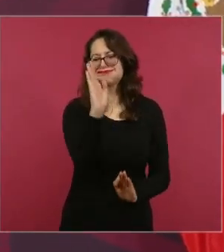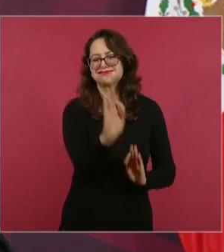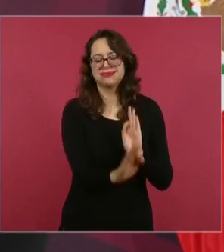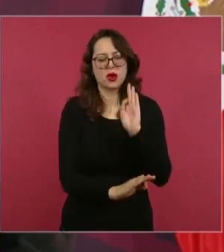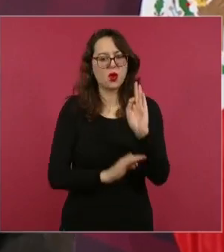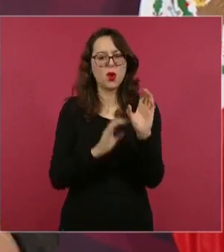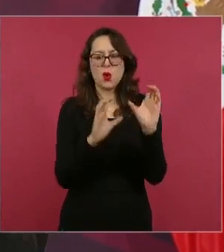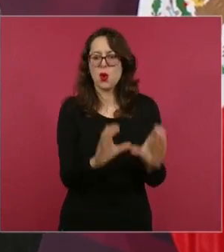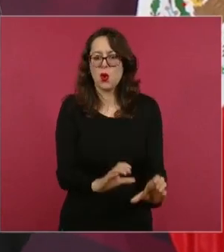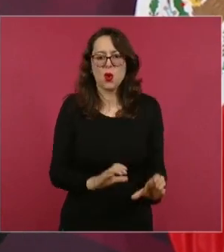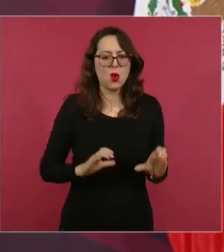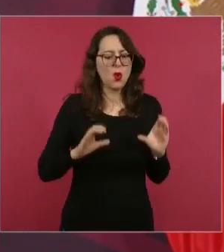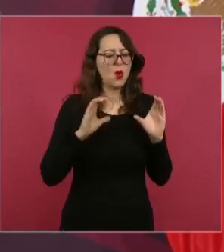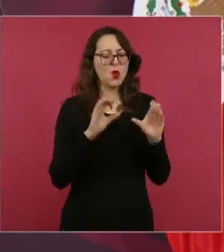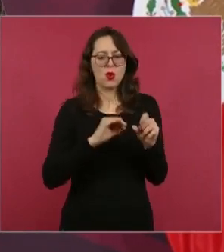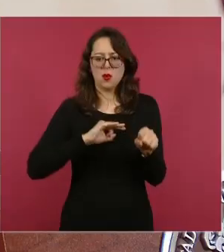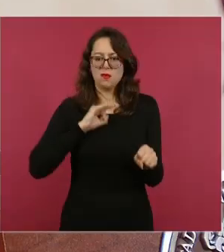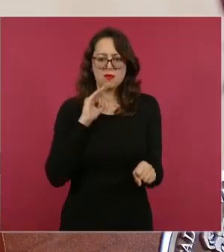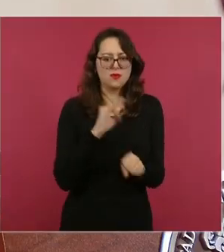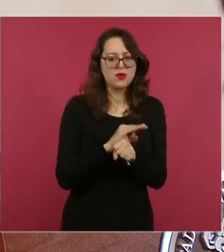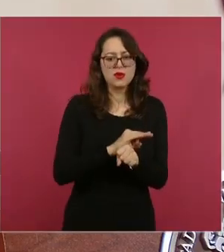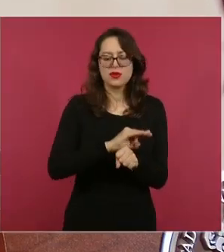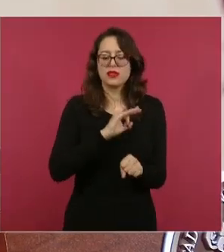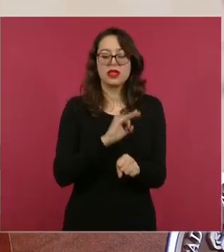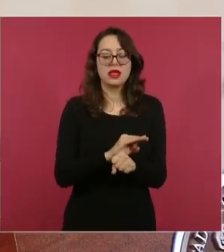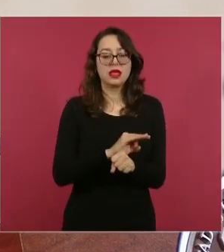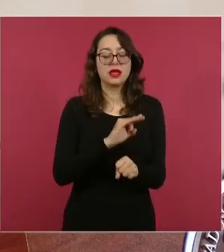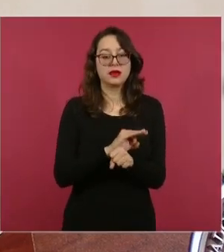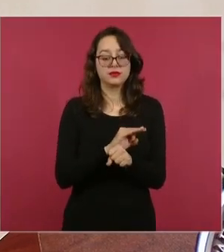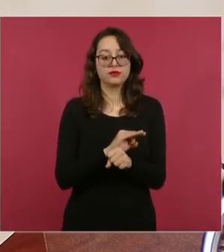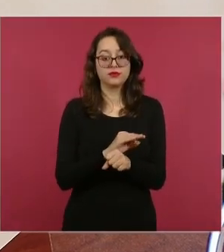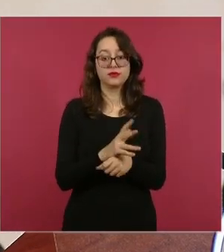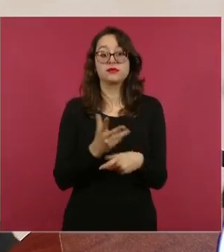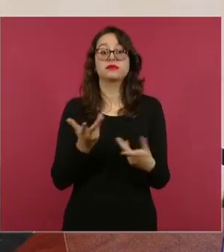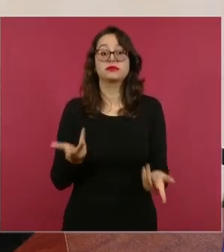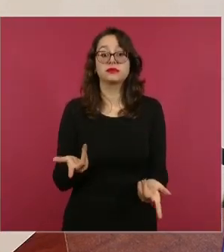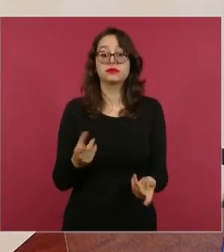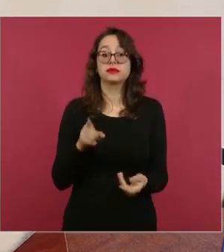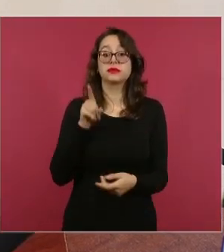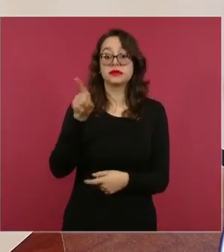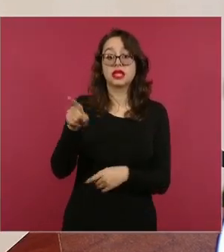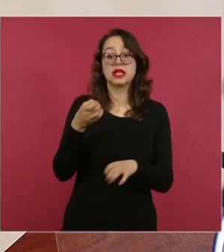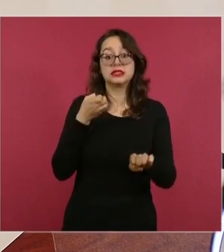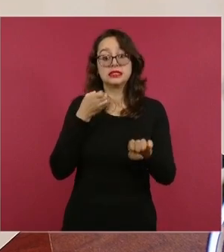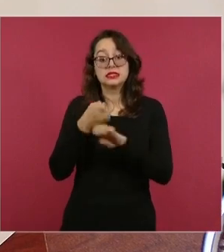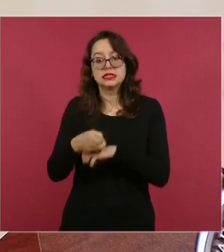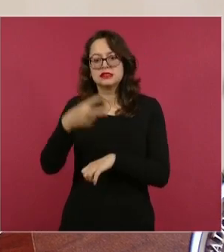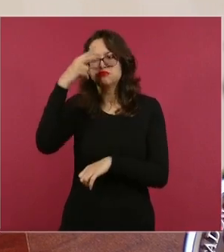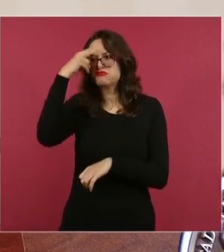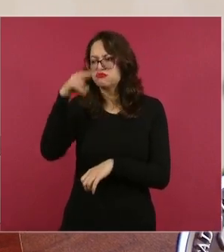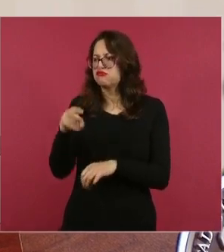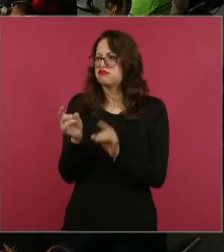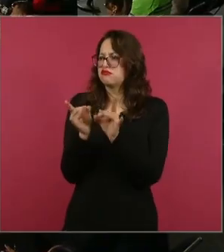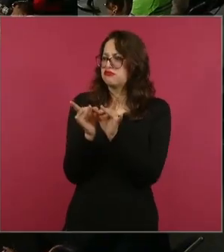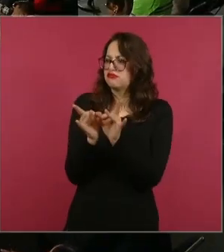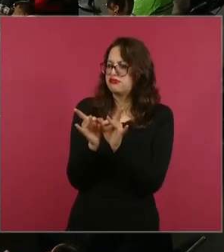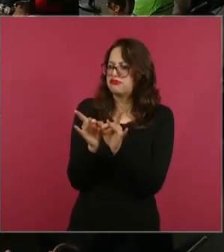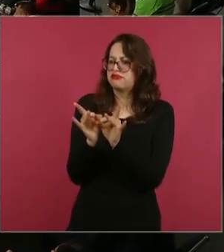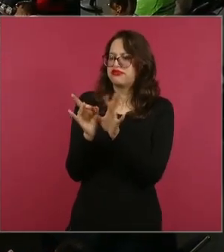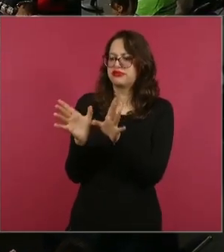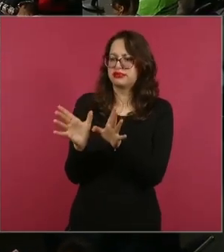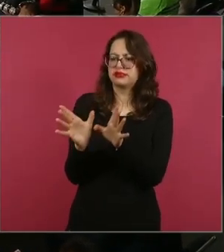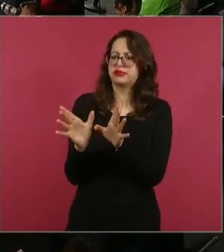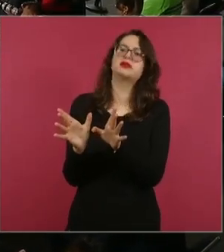eh protegerlos Y esto que están haciendo en el Estado de México yo estoy seguro que